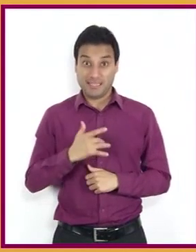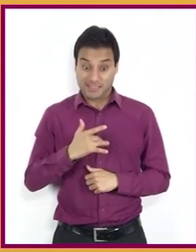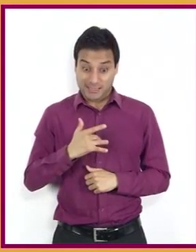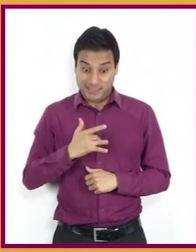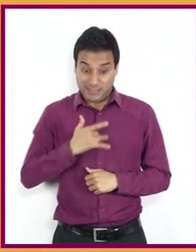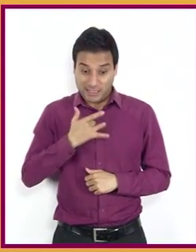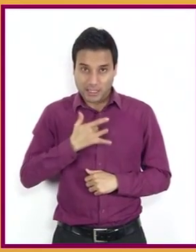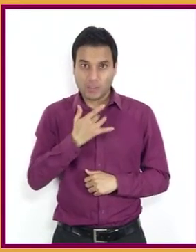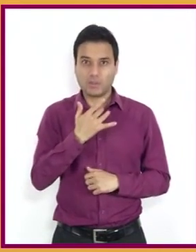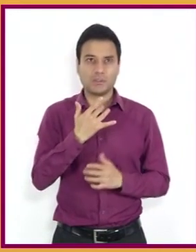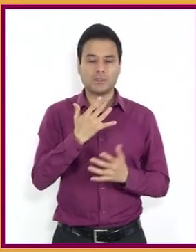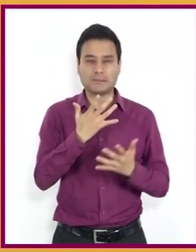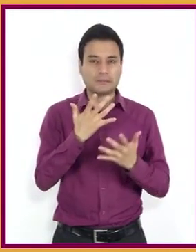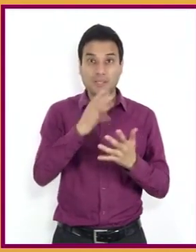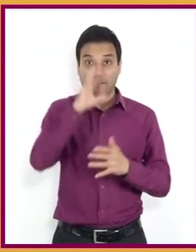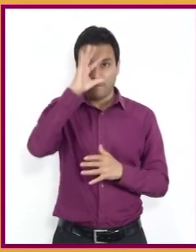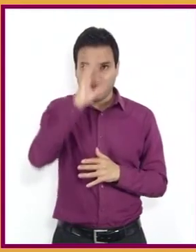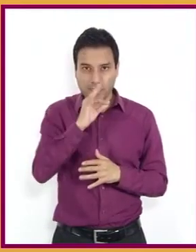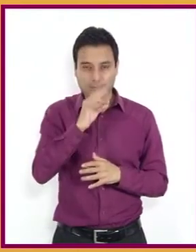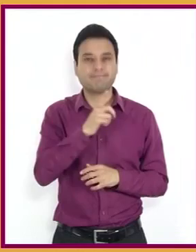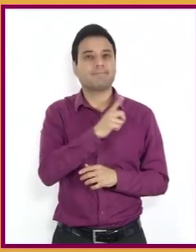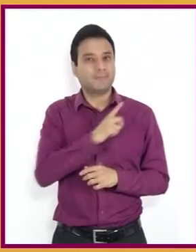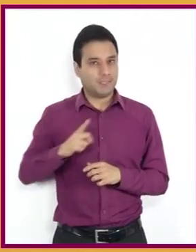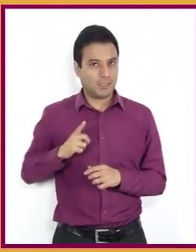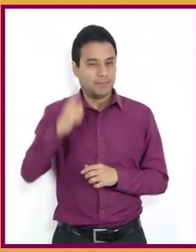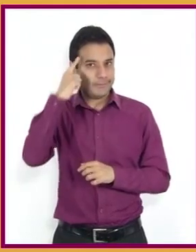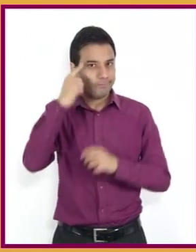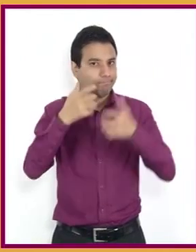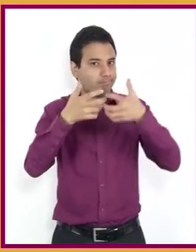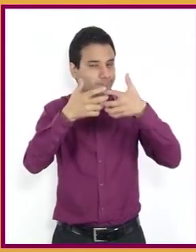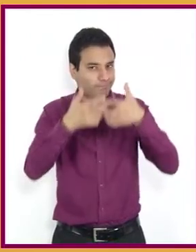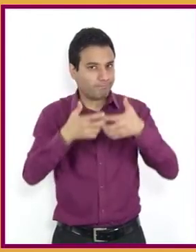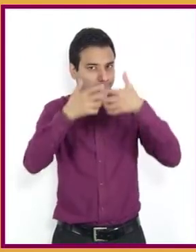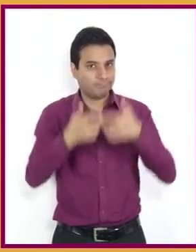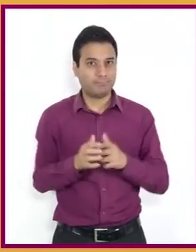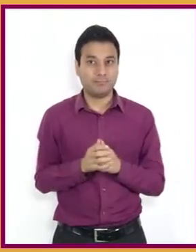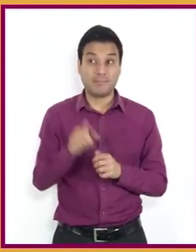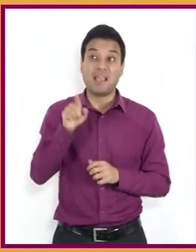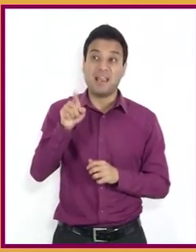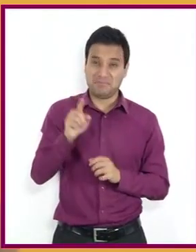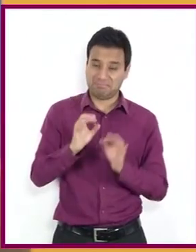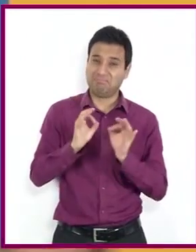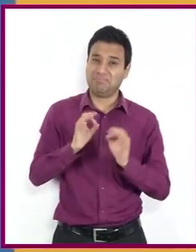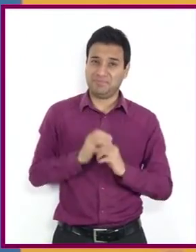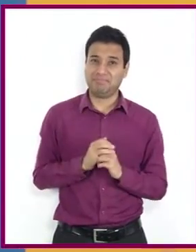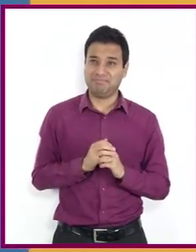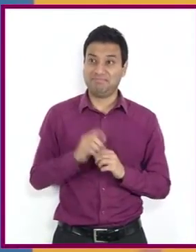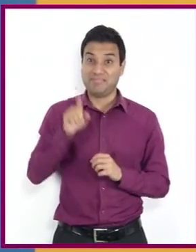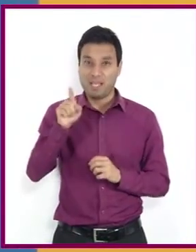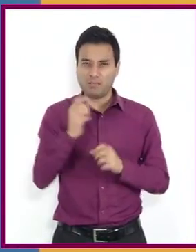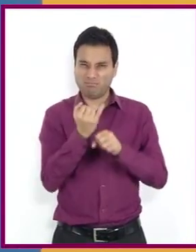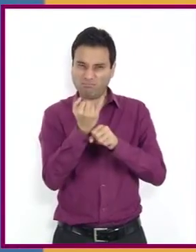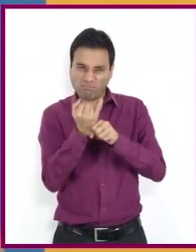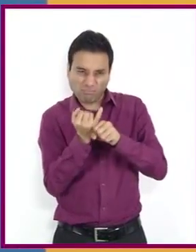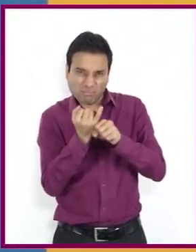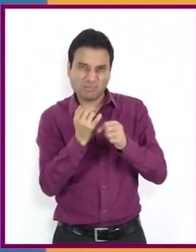fallan, la razón debe intervenir. Y él lo hizo de tal manera que el mundo ya no fue el mismo.